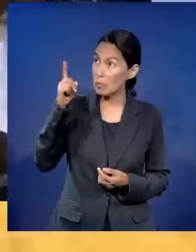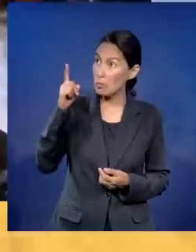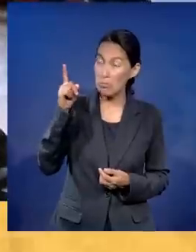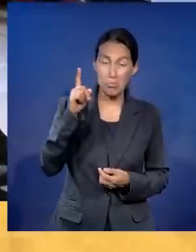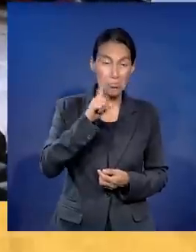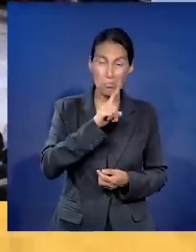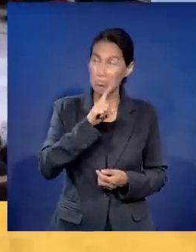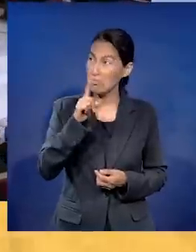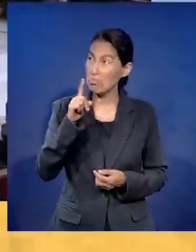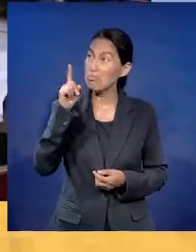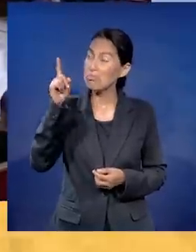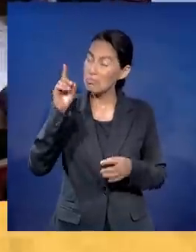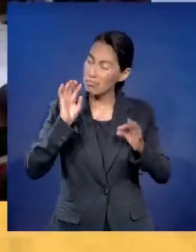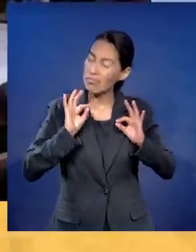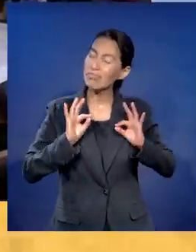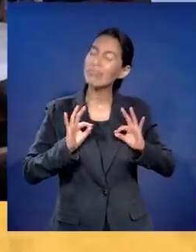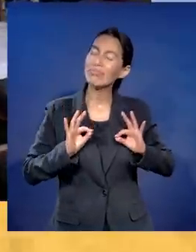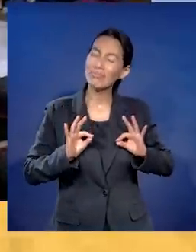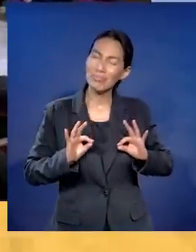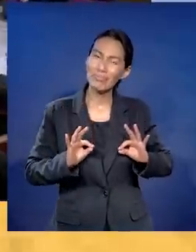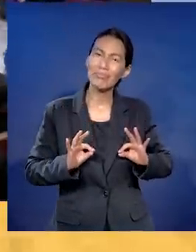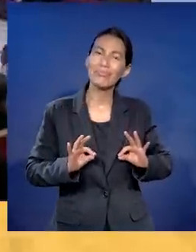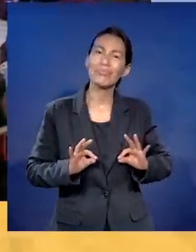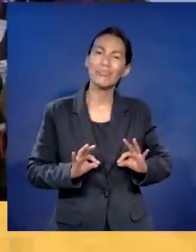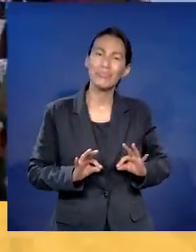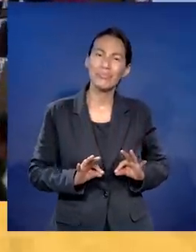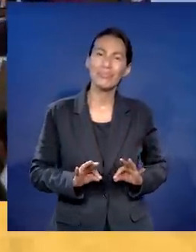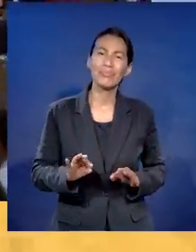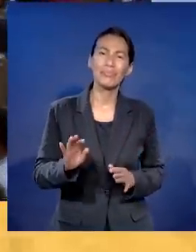Pero tú no